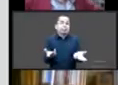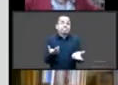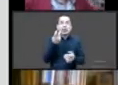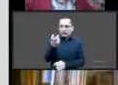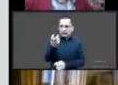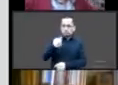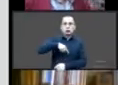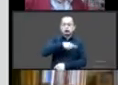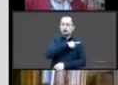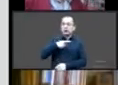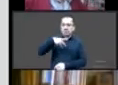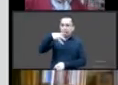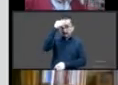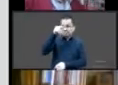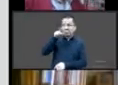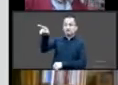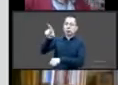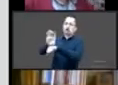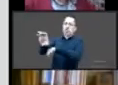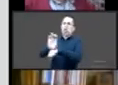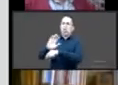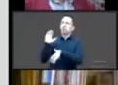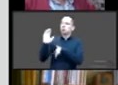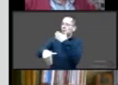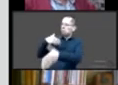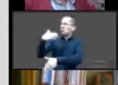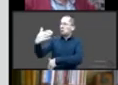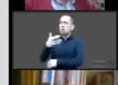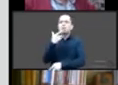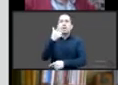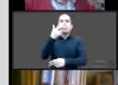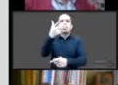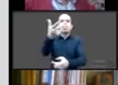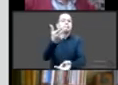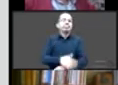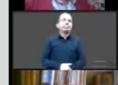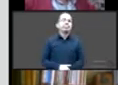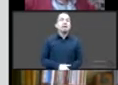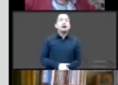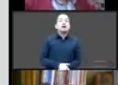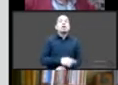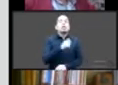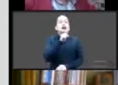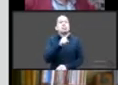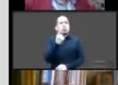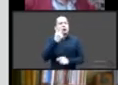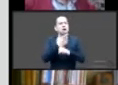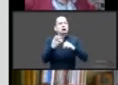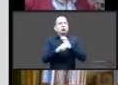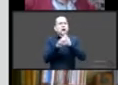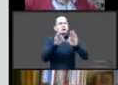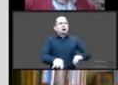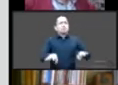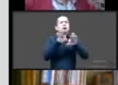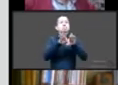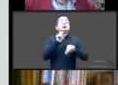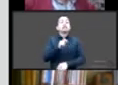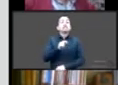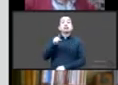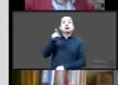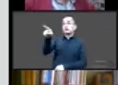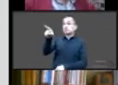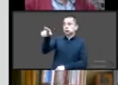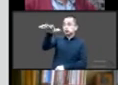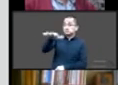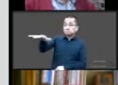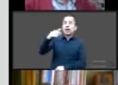parece muy interesante Oscar que ponga sobre la mesa el papel de las escuelas la educación formal tiene muchos años